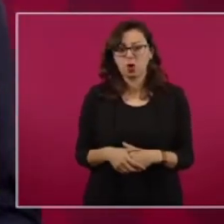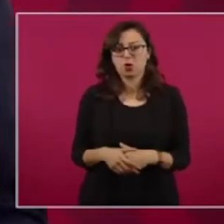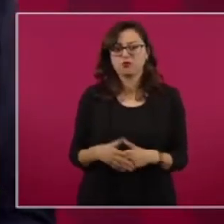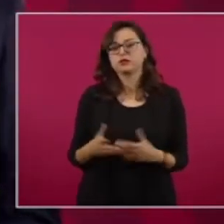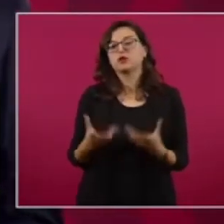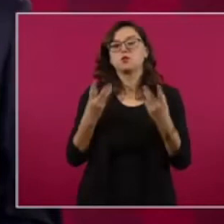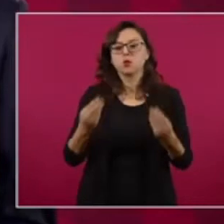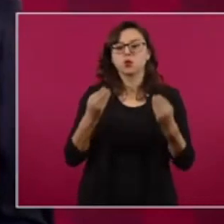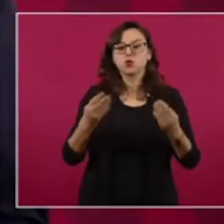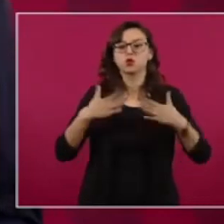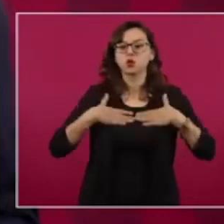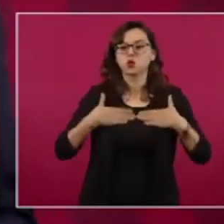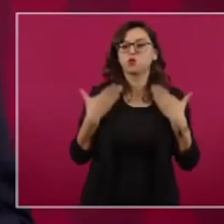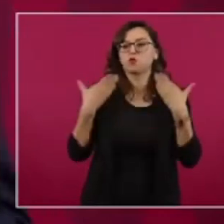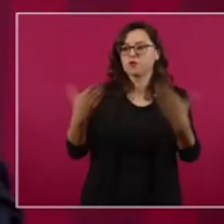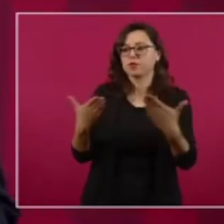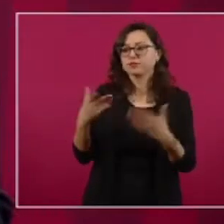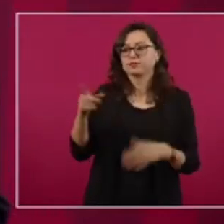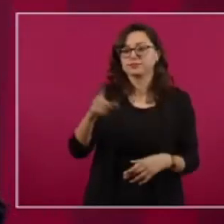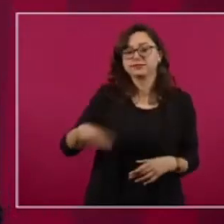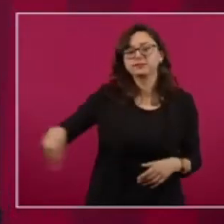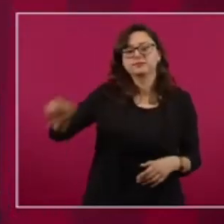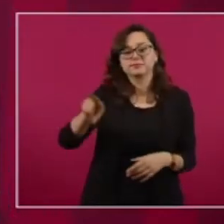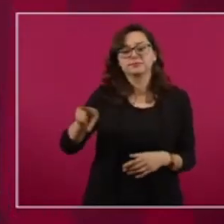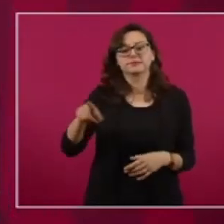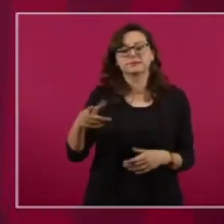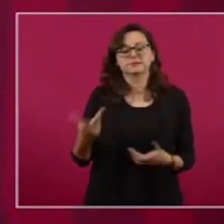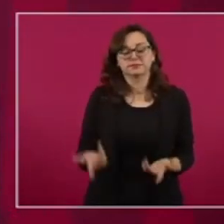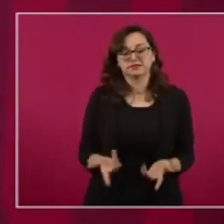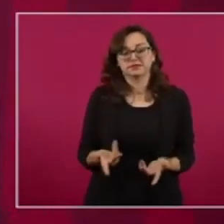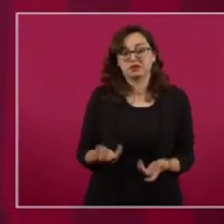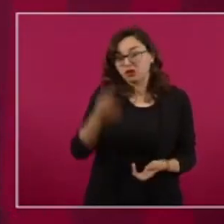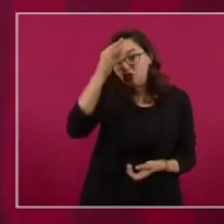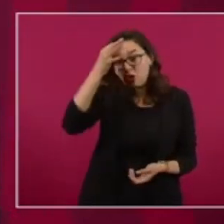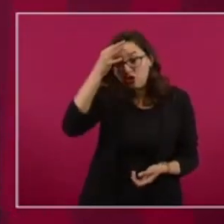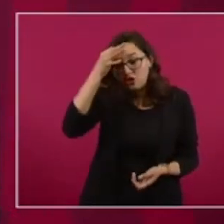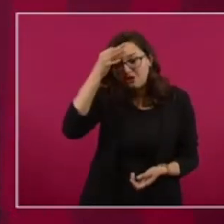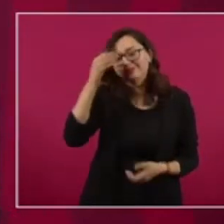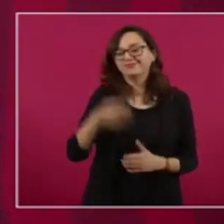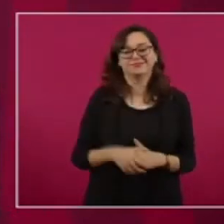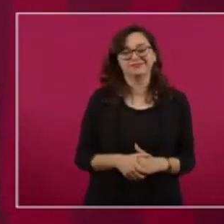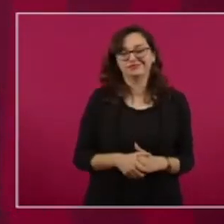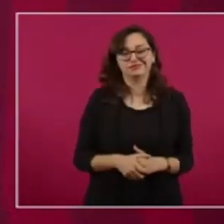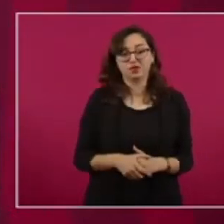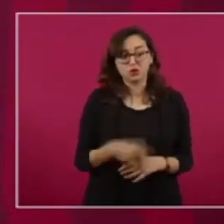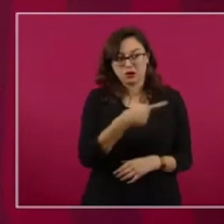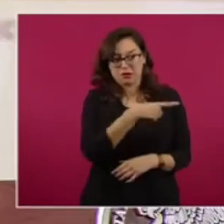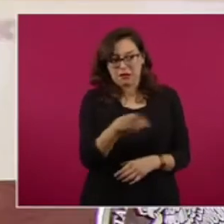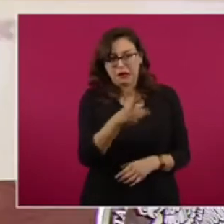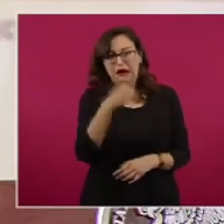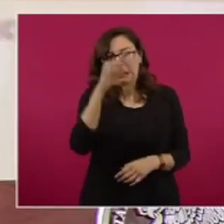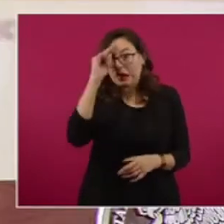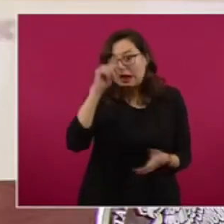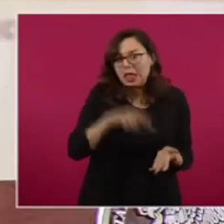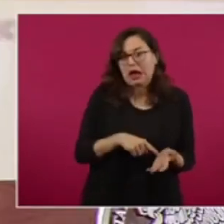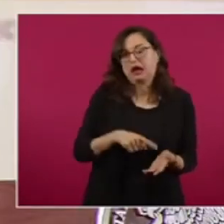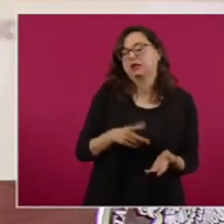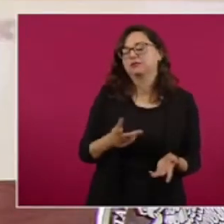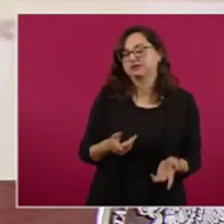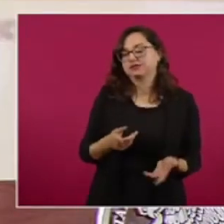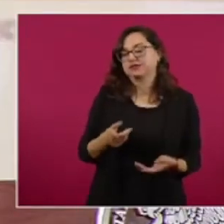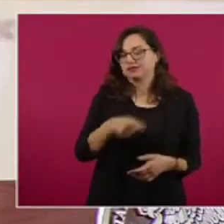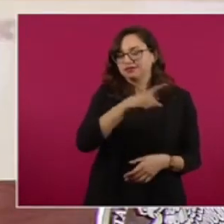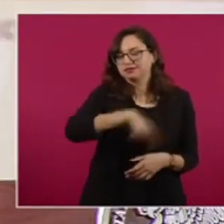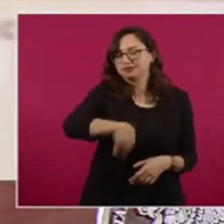Siempre lo he dicho, el pueblo no es tonto. Tonto es el que piensa que el pueblo es tonto.